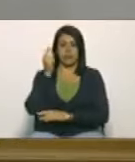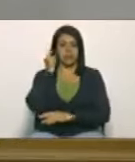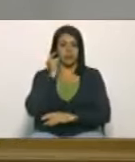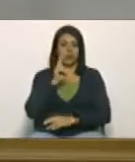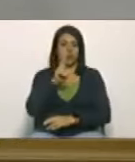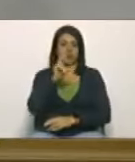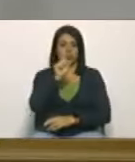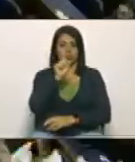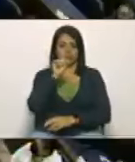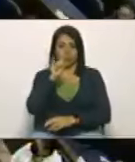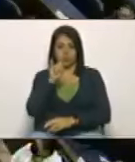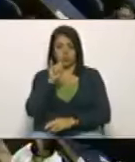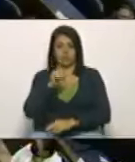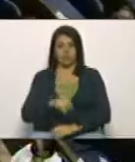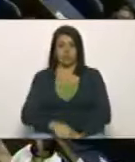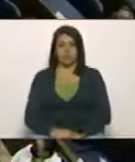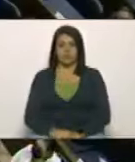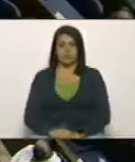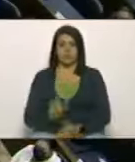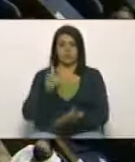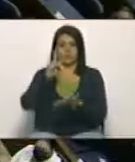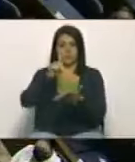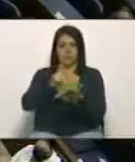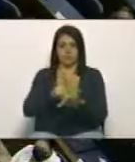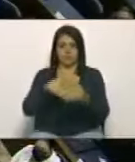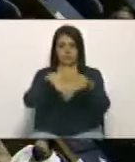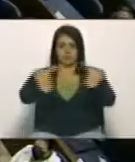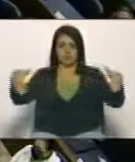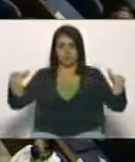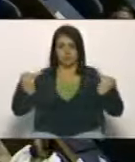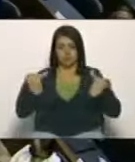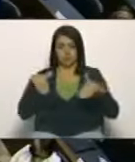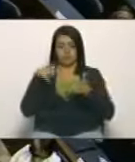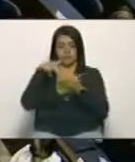Busi Galeano. Pide la tribuna de oradores, se le concede.